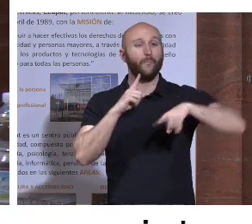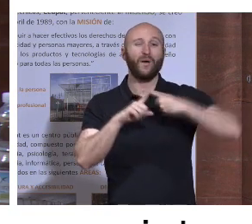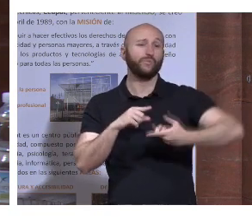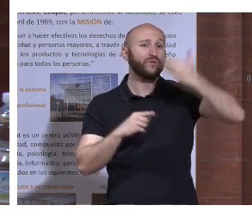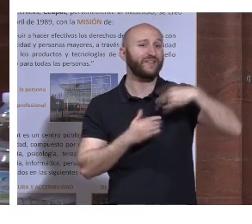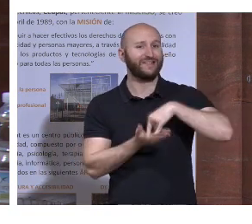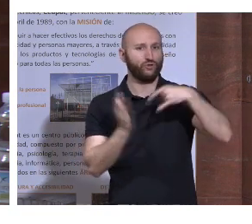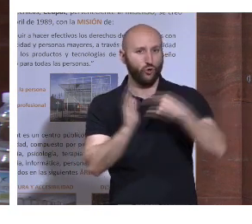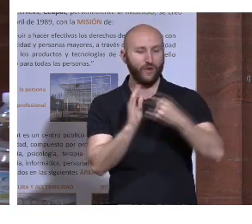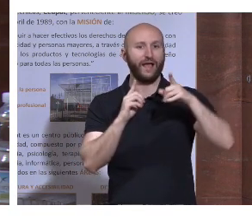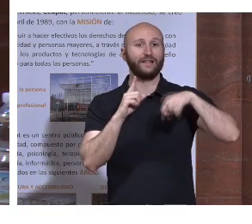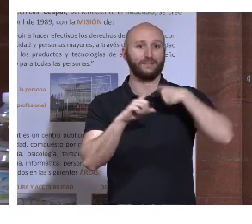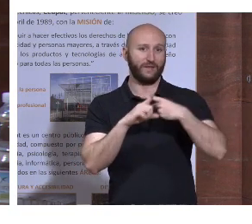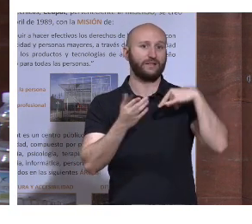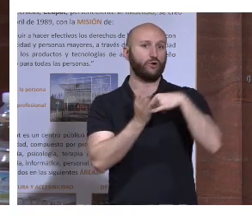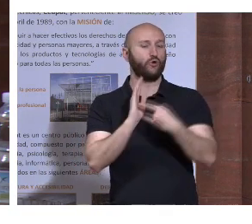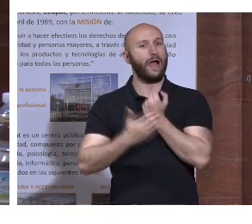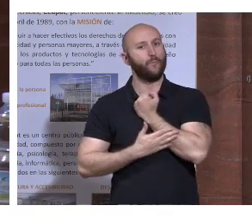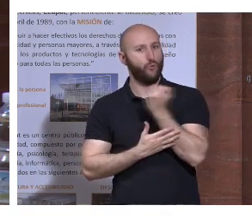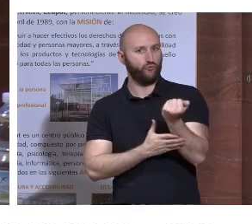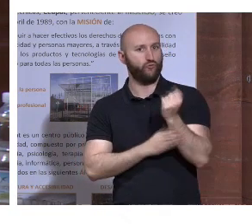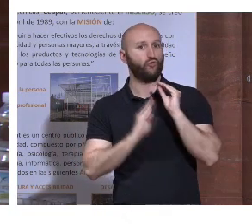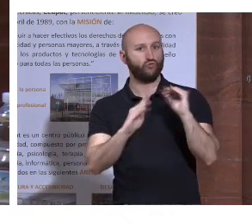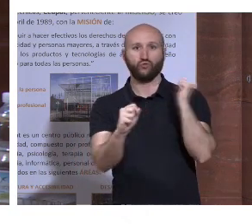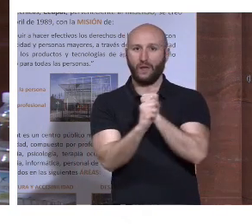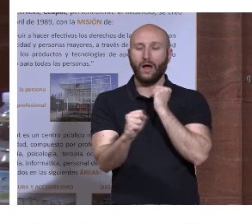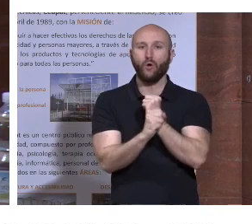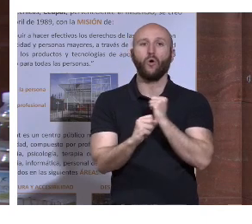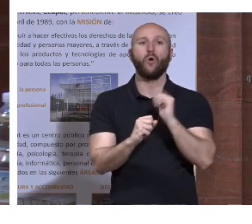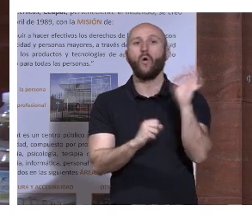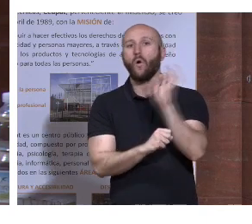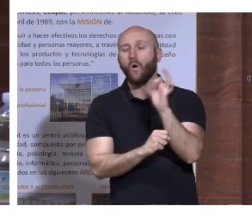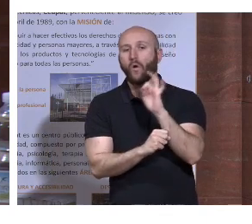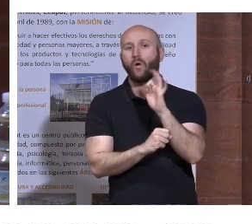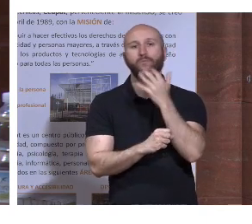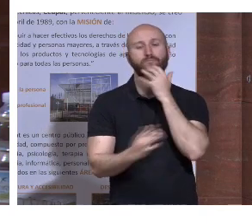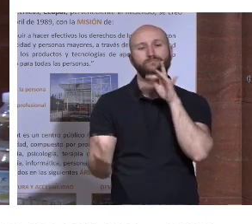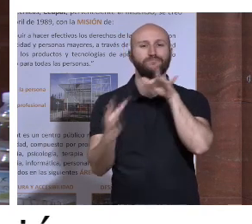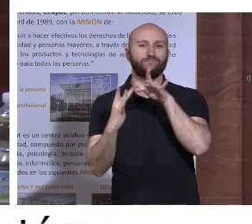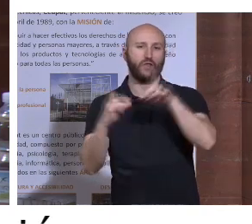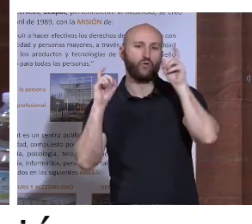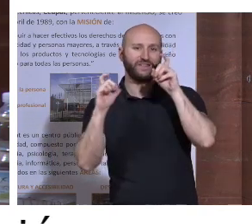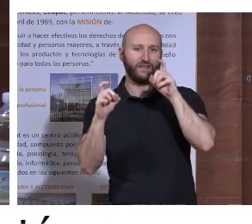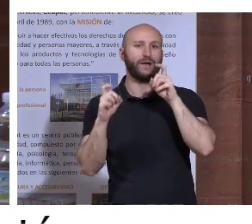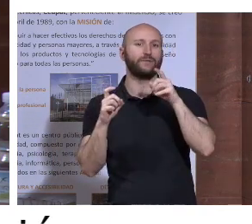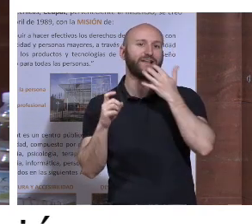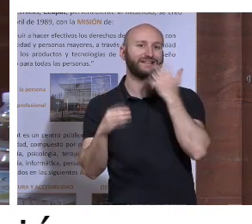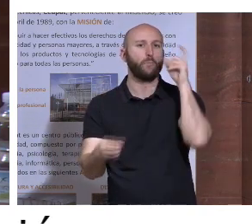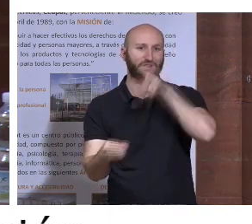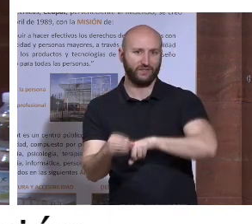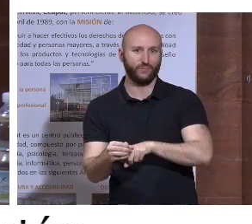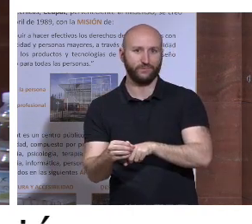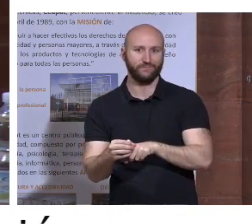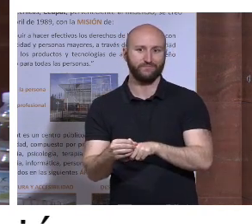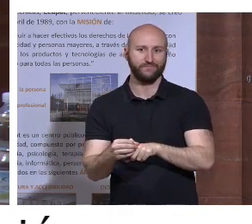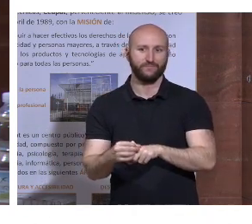las tecnologías de apoyo en su trabajo o en aquella intervención educativa en la que participen. Y eso yo creo que